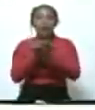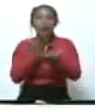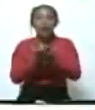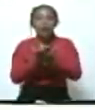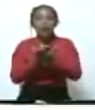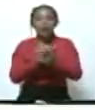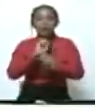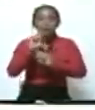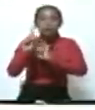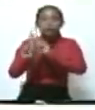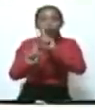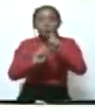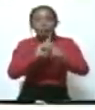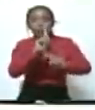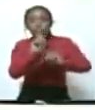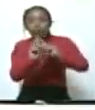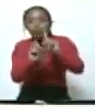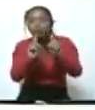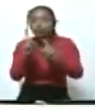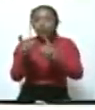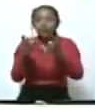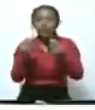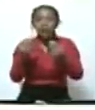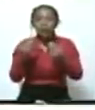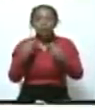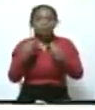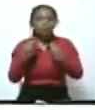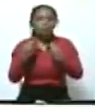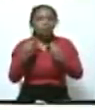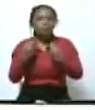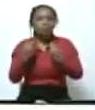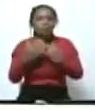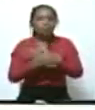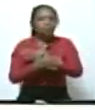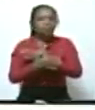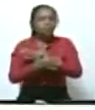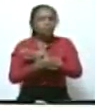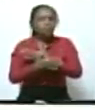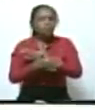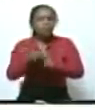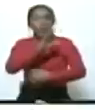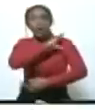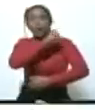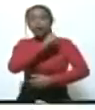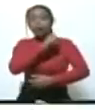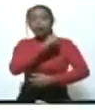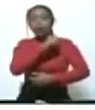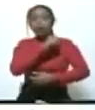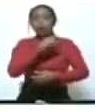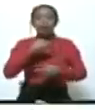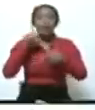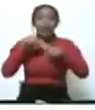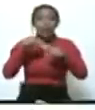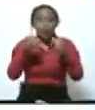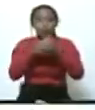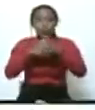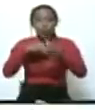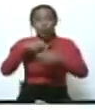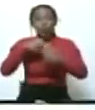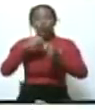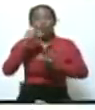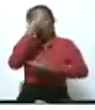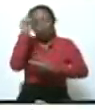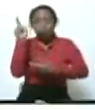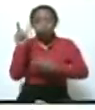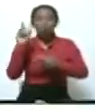consenso, tanto para la dirección del Partido Socialista Unido de Venezuela como para la JPSUV.